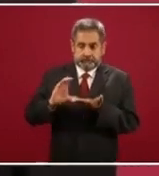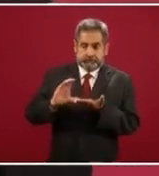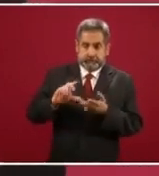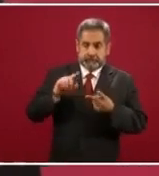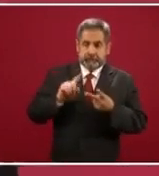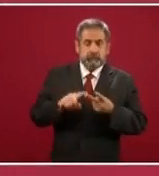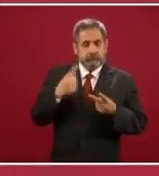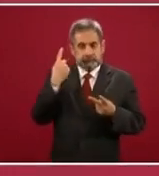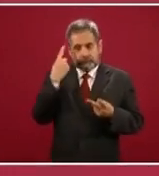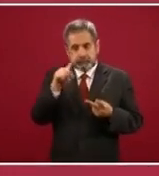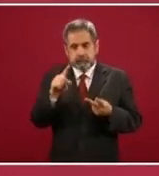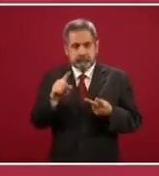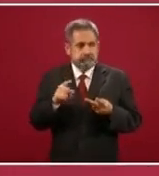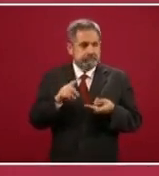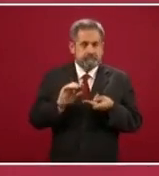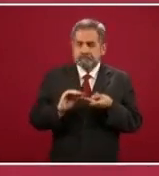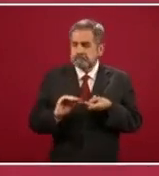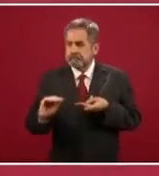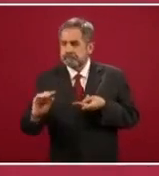para estabilizar